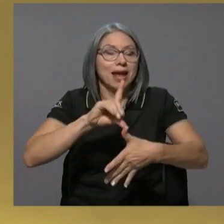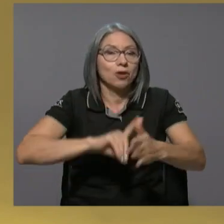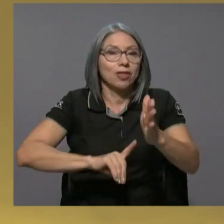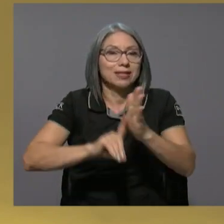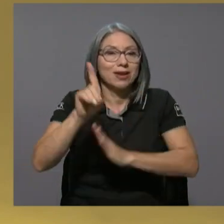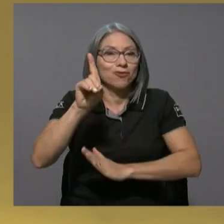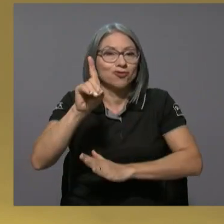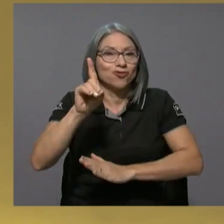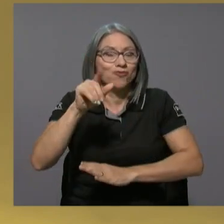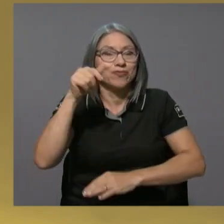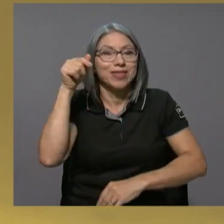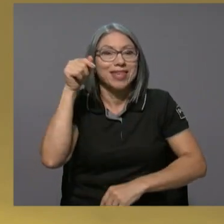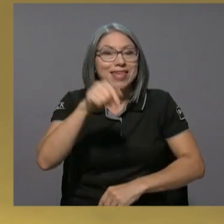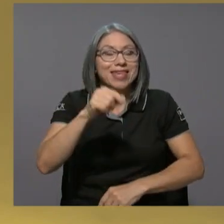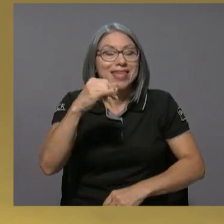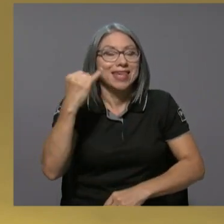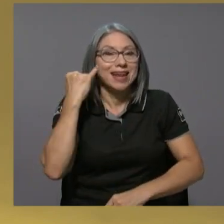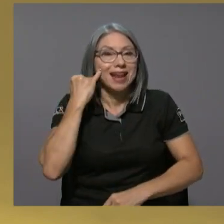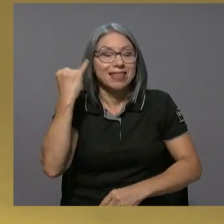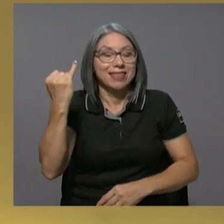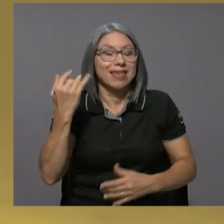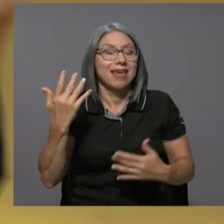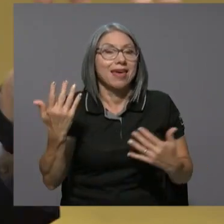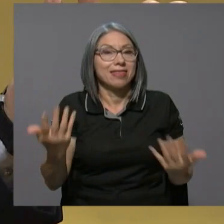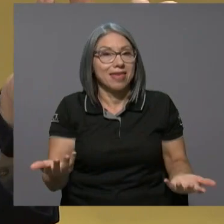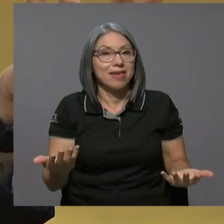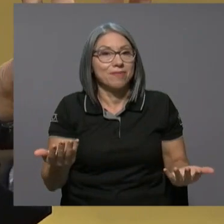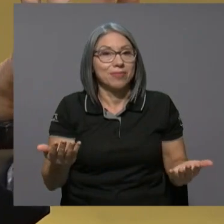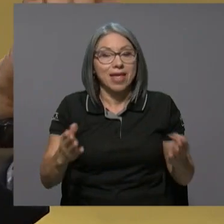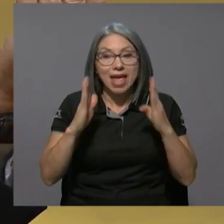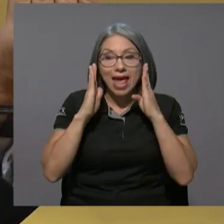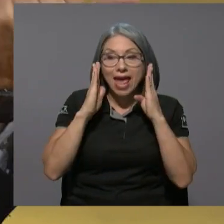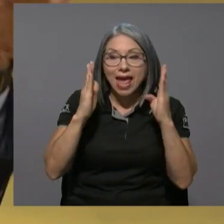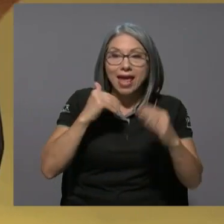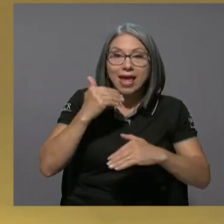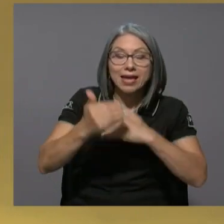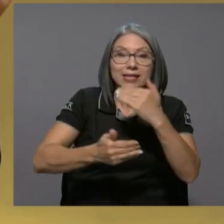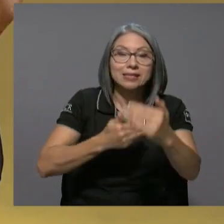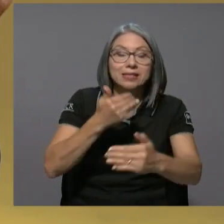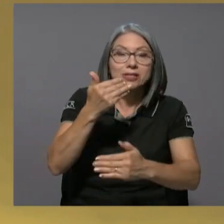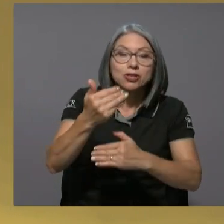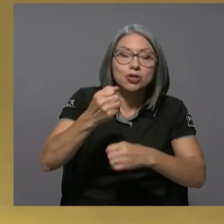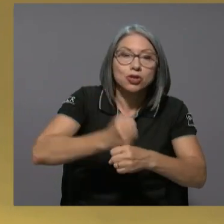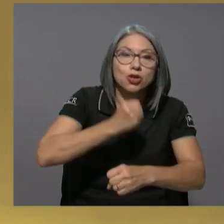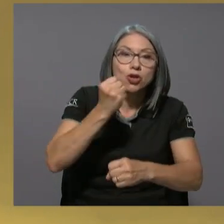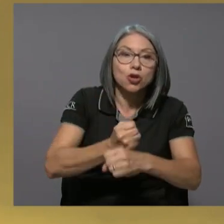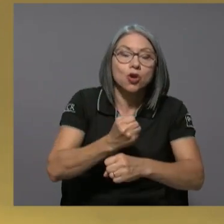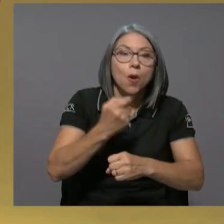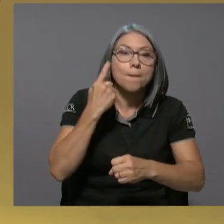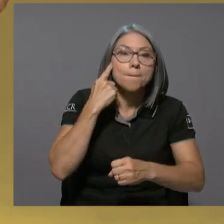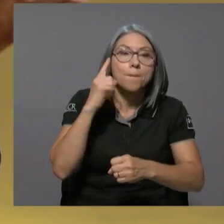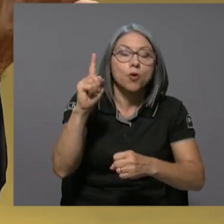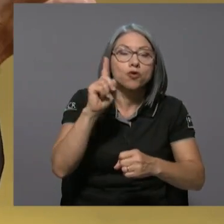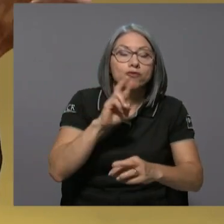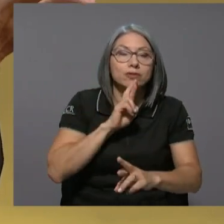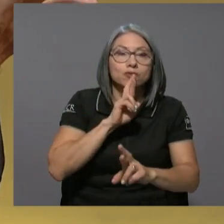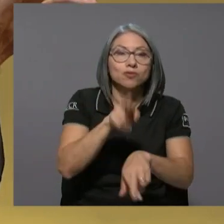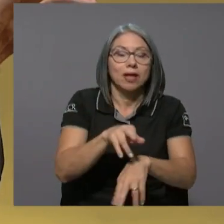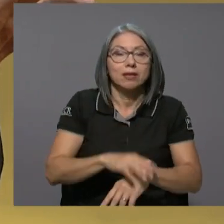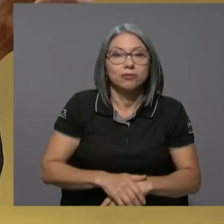era la idea de gestión por resultados y el tema de que